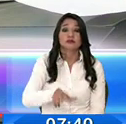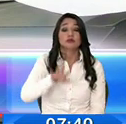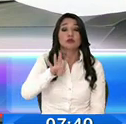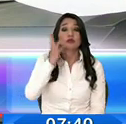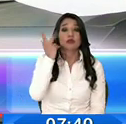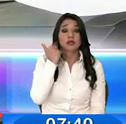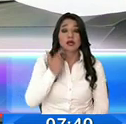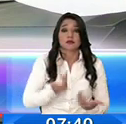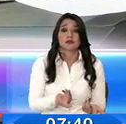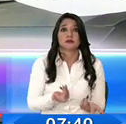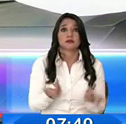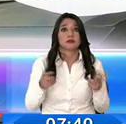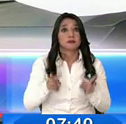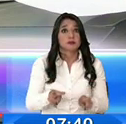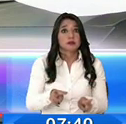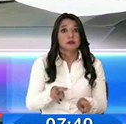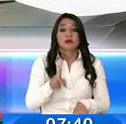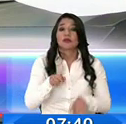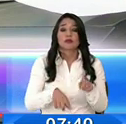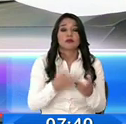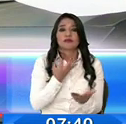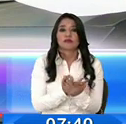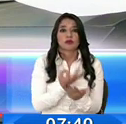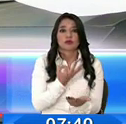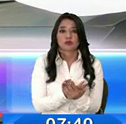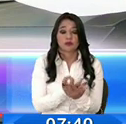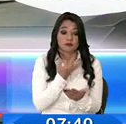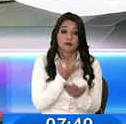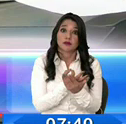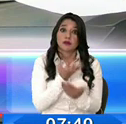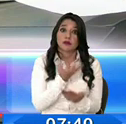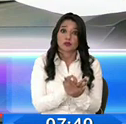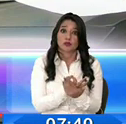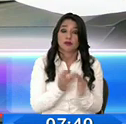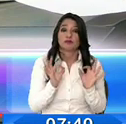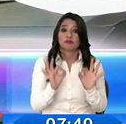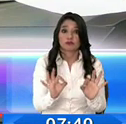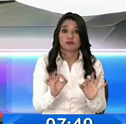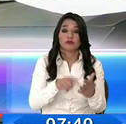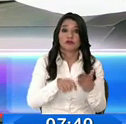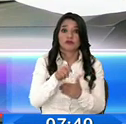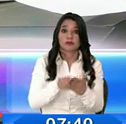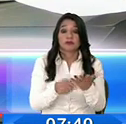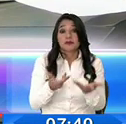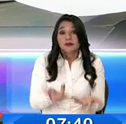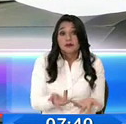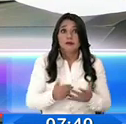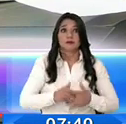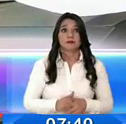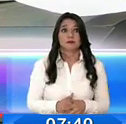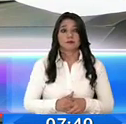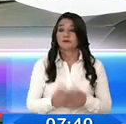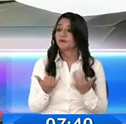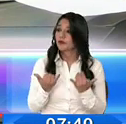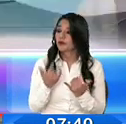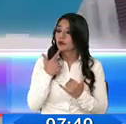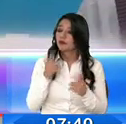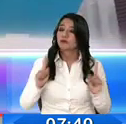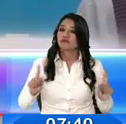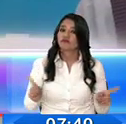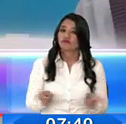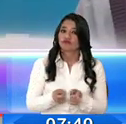días y obviamente no se puede facturar porque esas facturas no son legales sin afirme ahora el anuncio es que se están simplificando